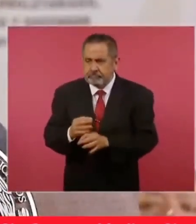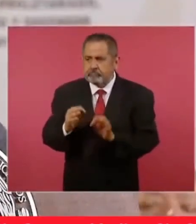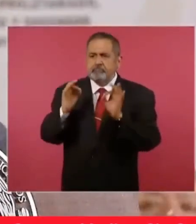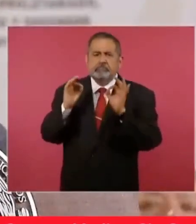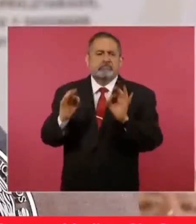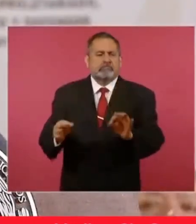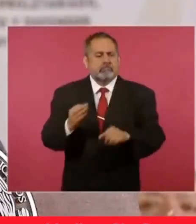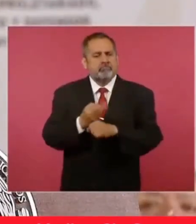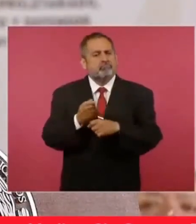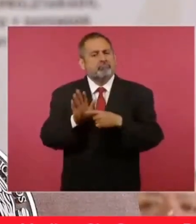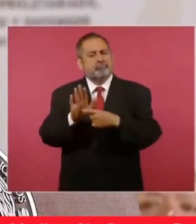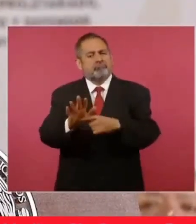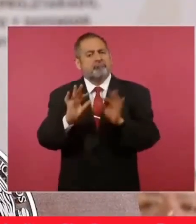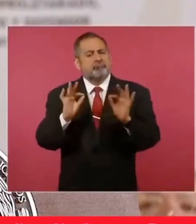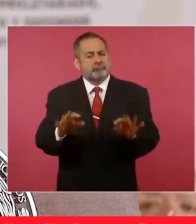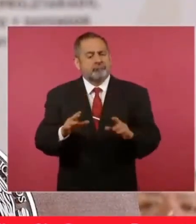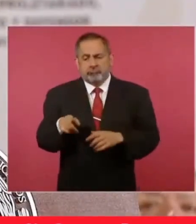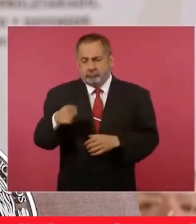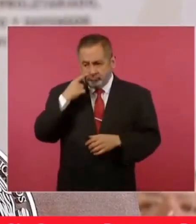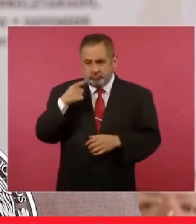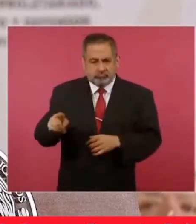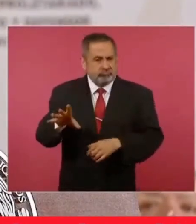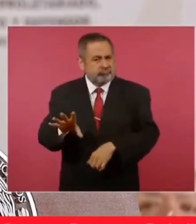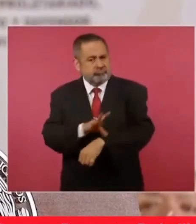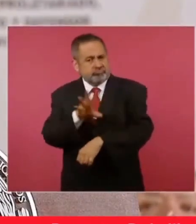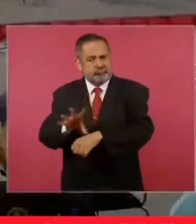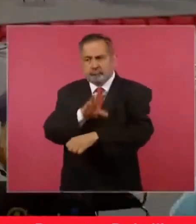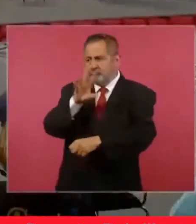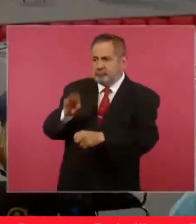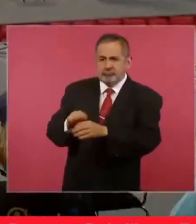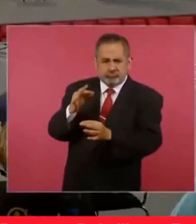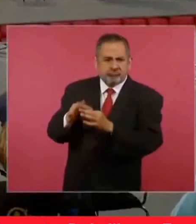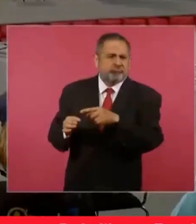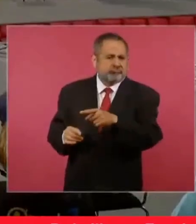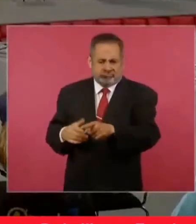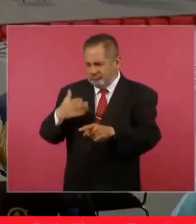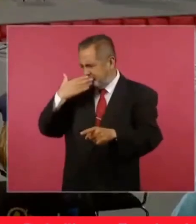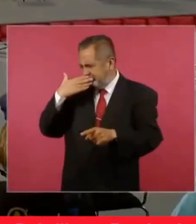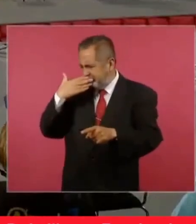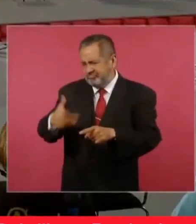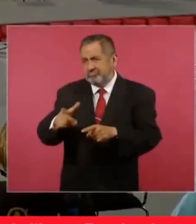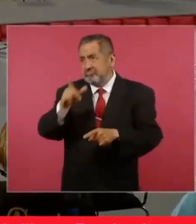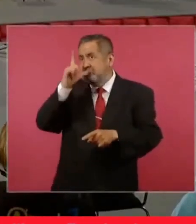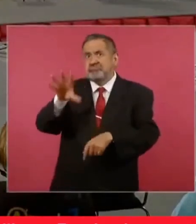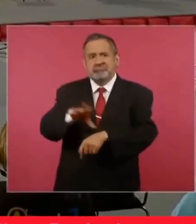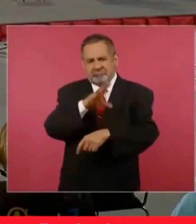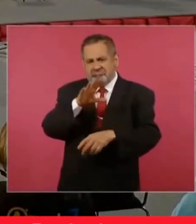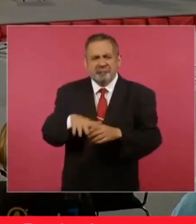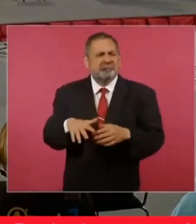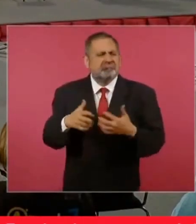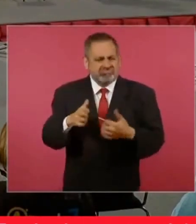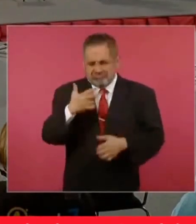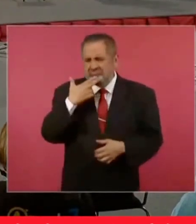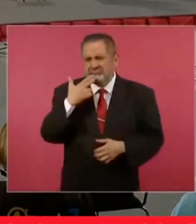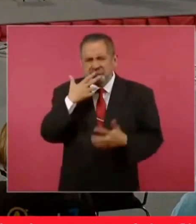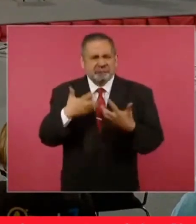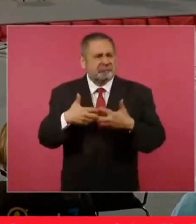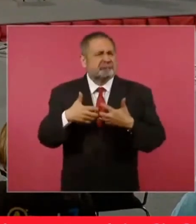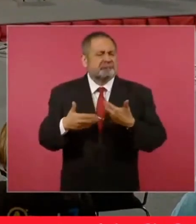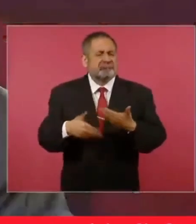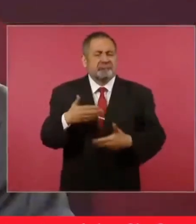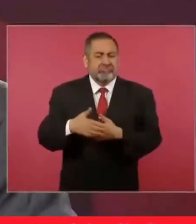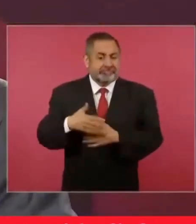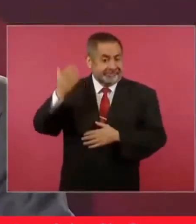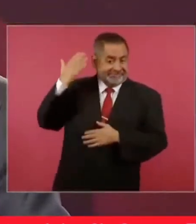cifras. El sistema eléctrico nacional está impecable, está funcionando, y la CFE, que iba a